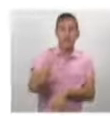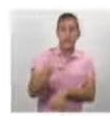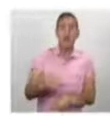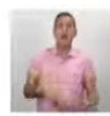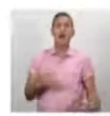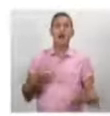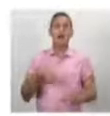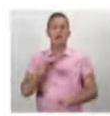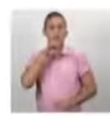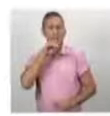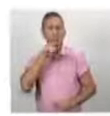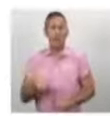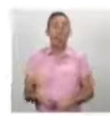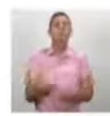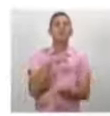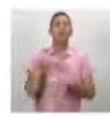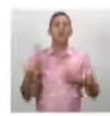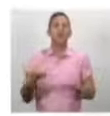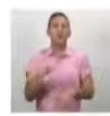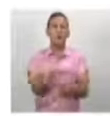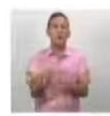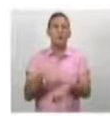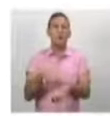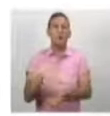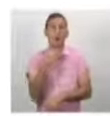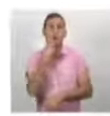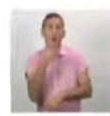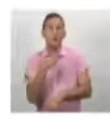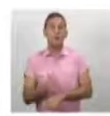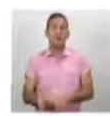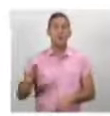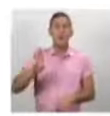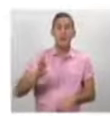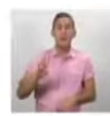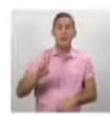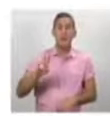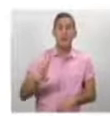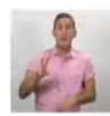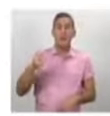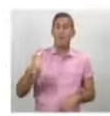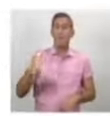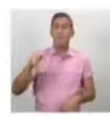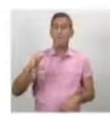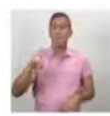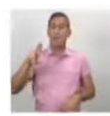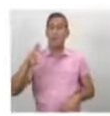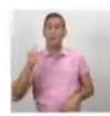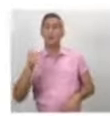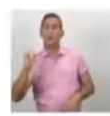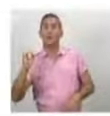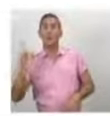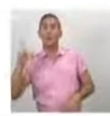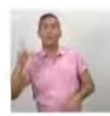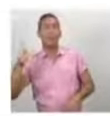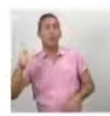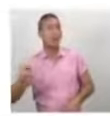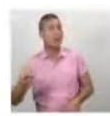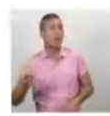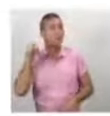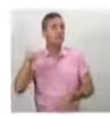estamos refiriendo al animal, donde encontramos las vacuolas y las mitocondrias. En el caso de las vacuolas,